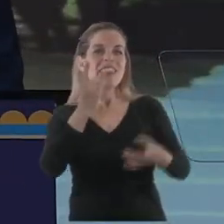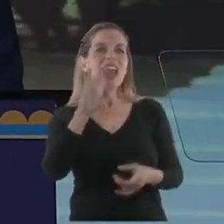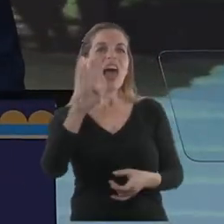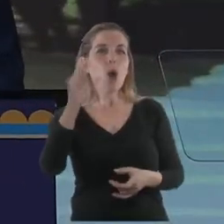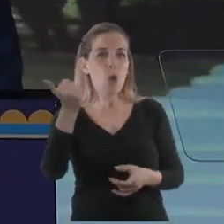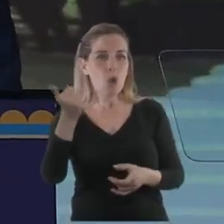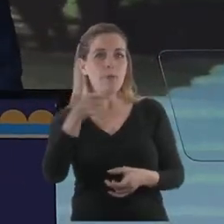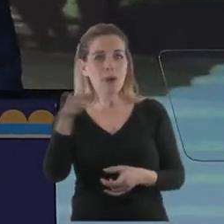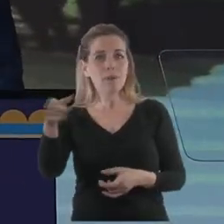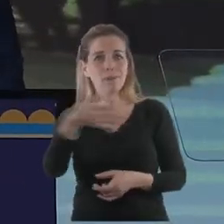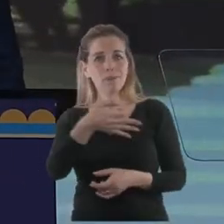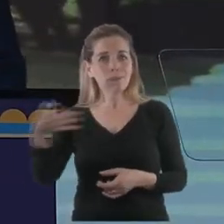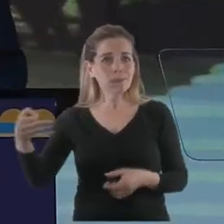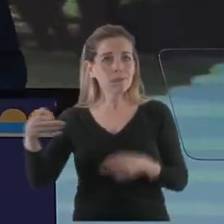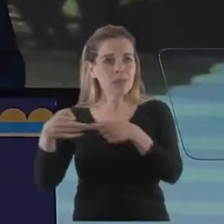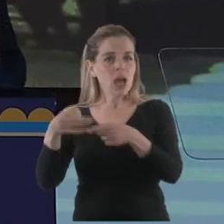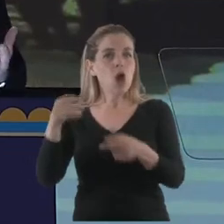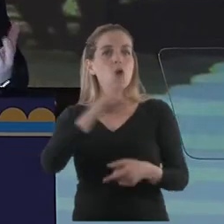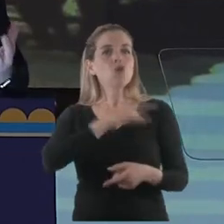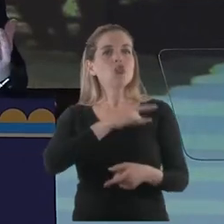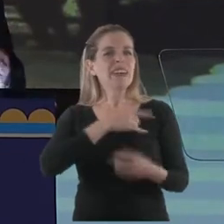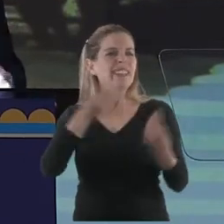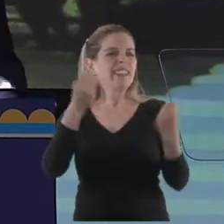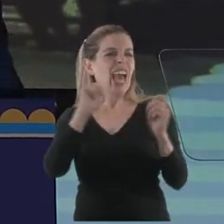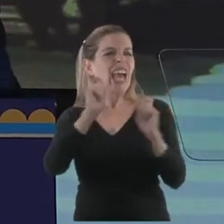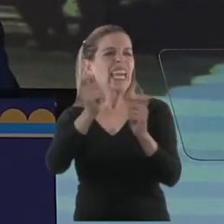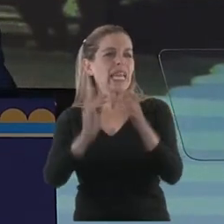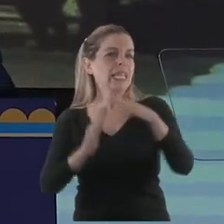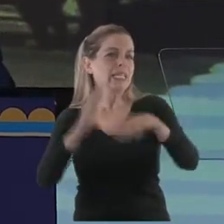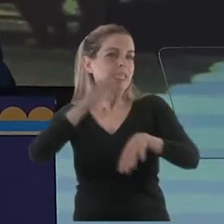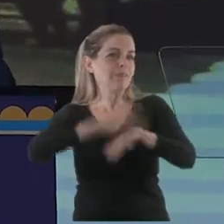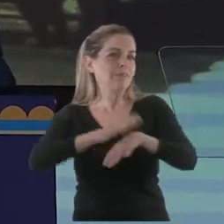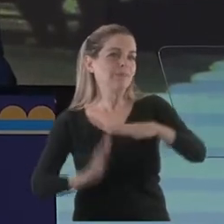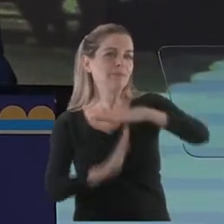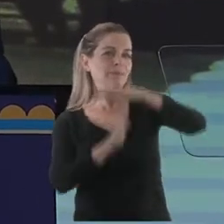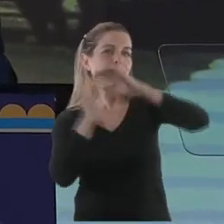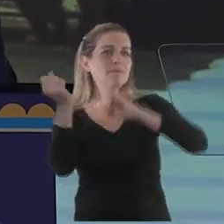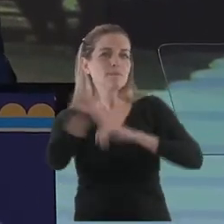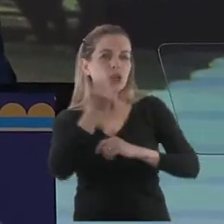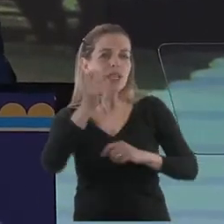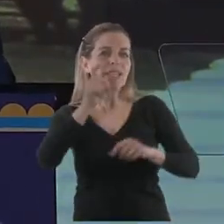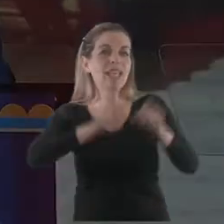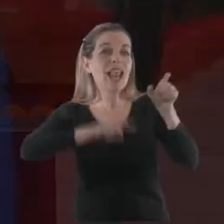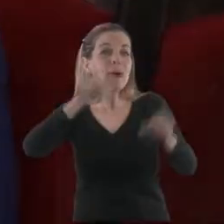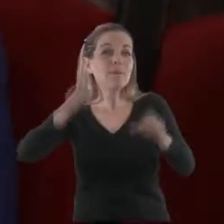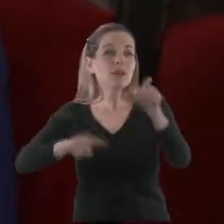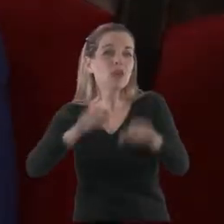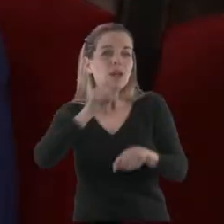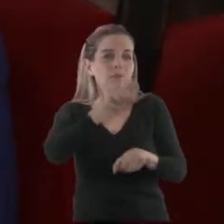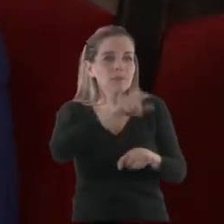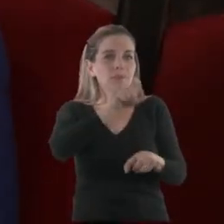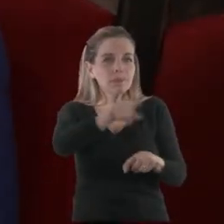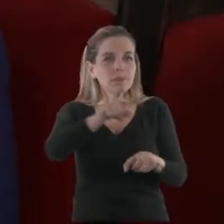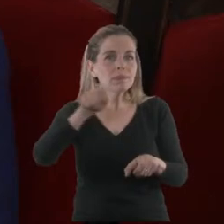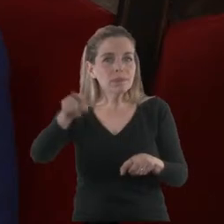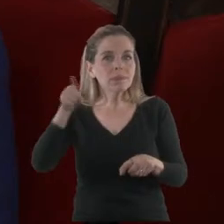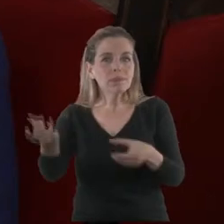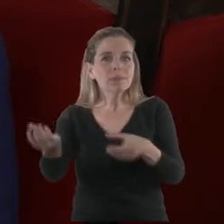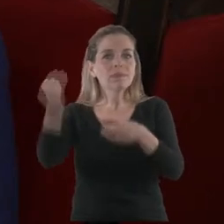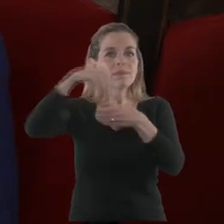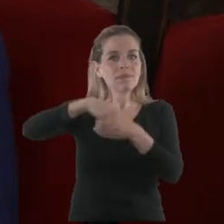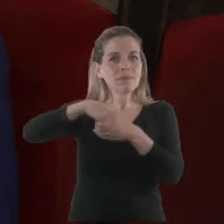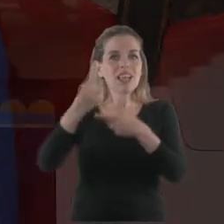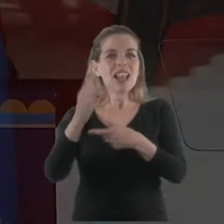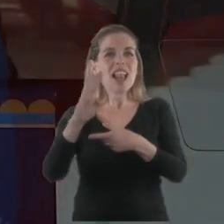Luciana, la universidad es sobre todo la gente, ¿eh? Cada una de las personas que hicieron y hacen esta